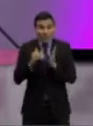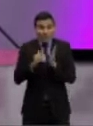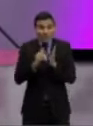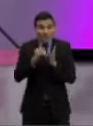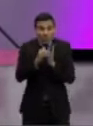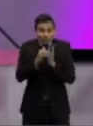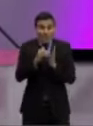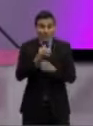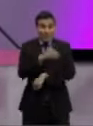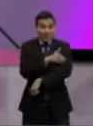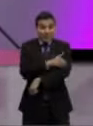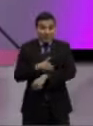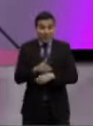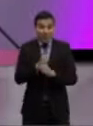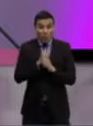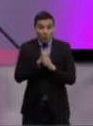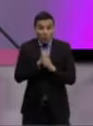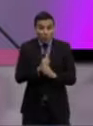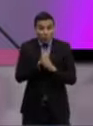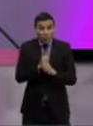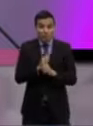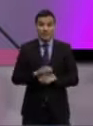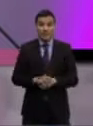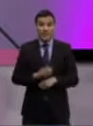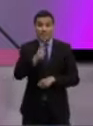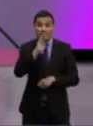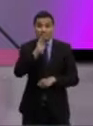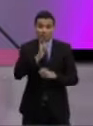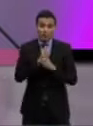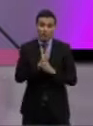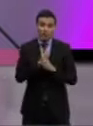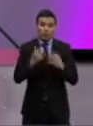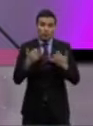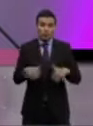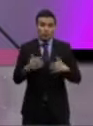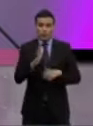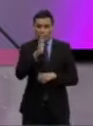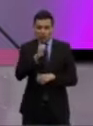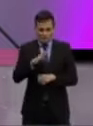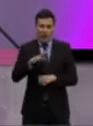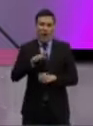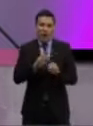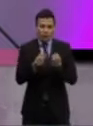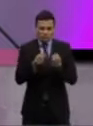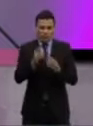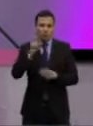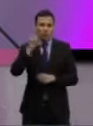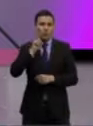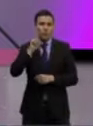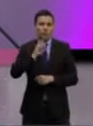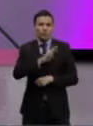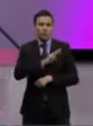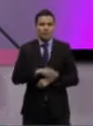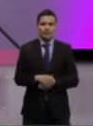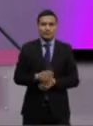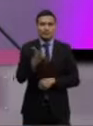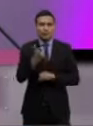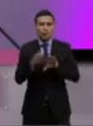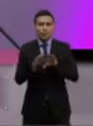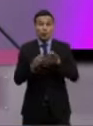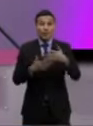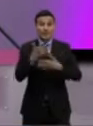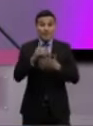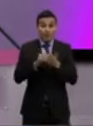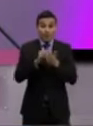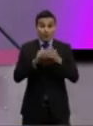de familias están sufriendo, y las madres, sobre todo, más porque son las que están al frente, porque hay muchas madres de jefas de familia. En economía, 15 millones de mexicanos